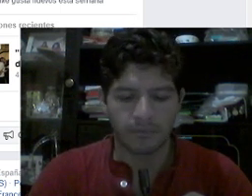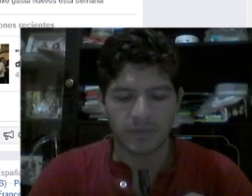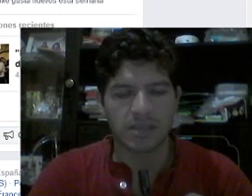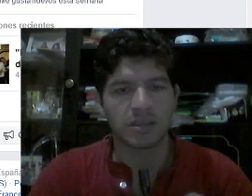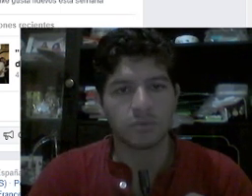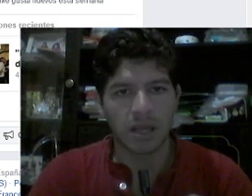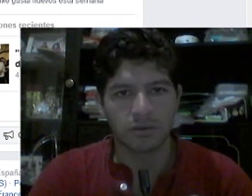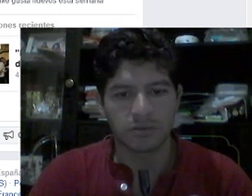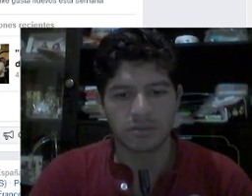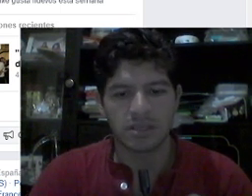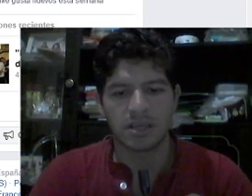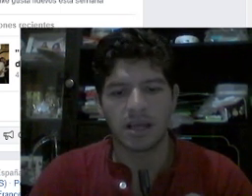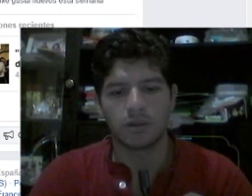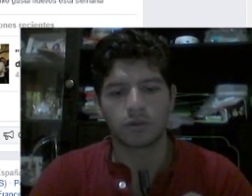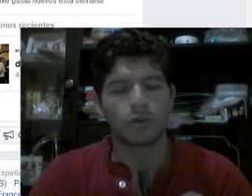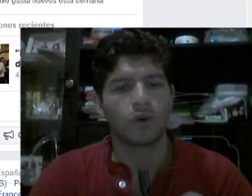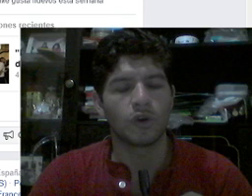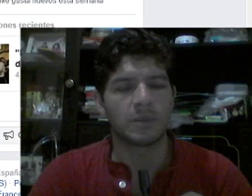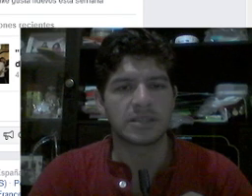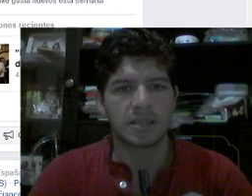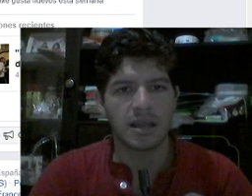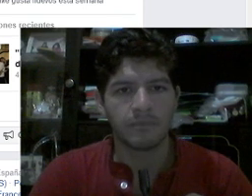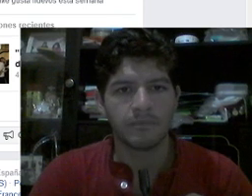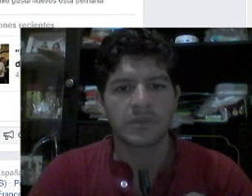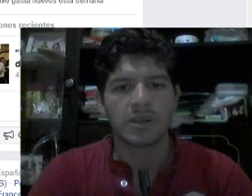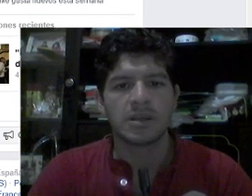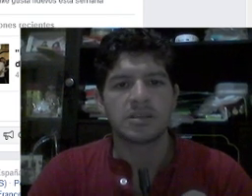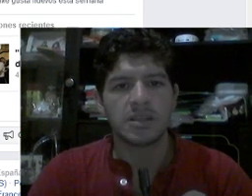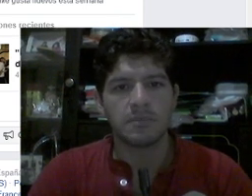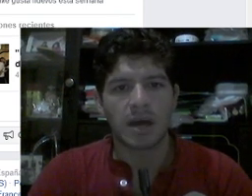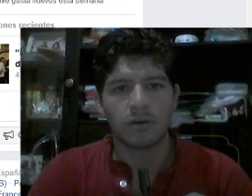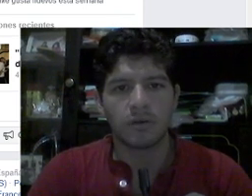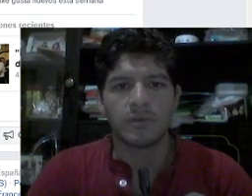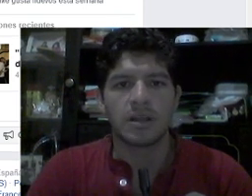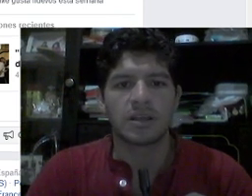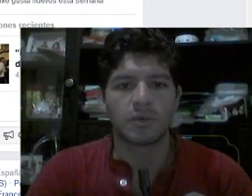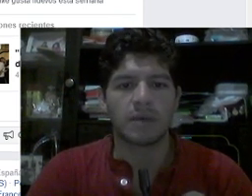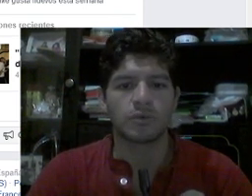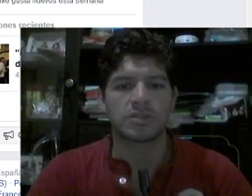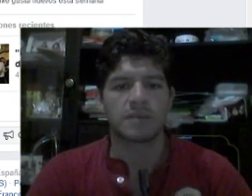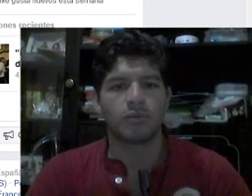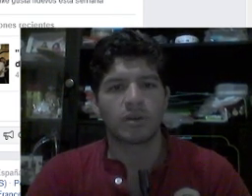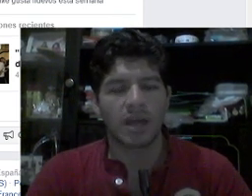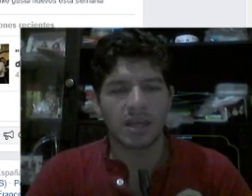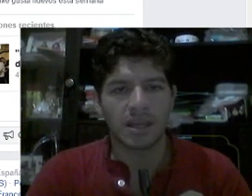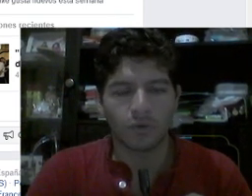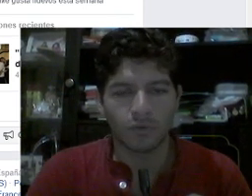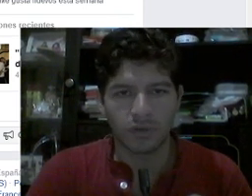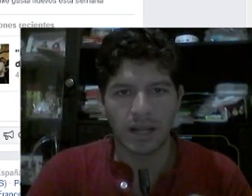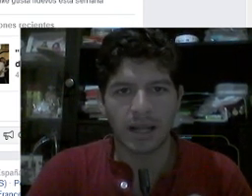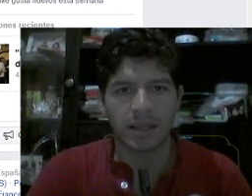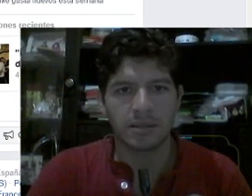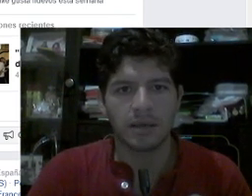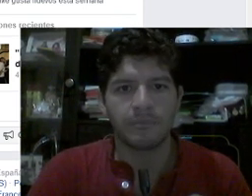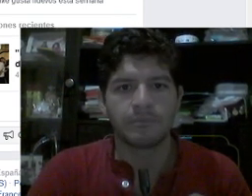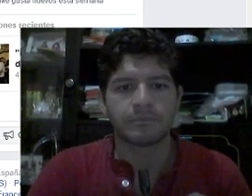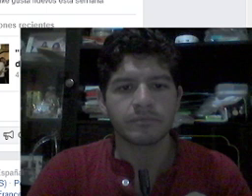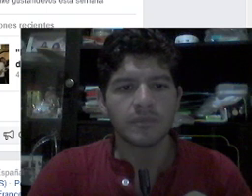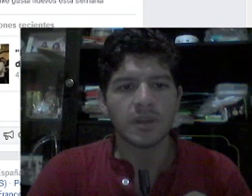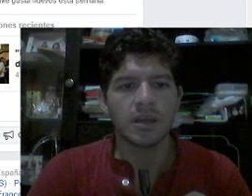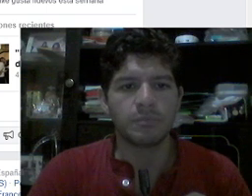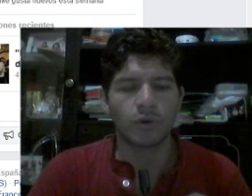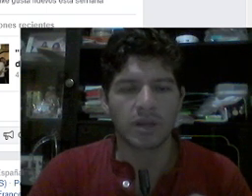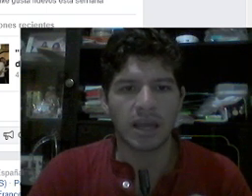que según ellos dice el doctor hugo lópez gatell sin embargo les voy a mostrar por qué quieren confundir a la gente